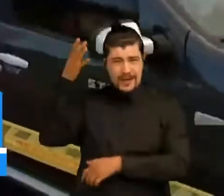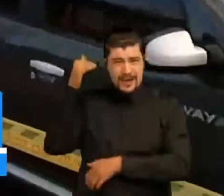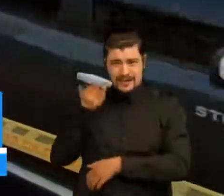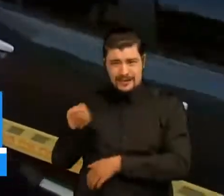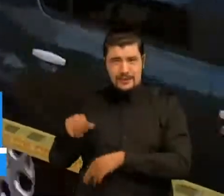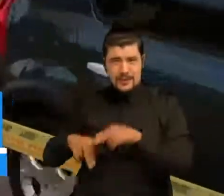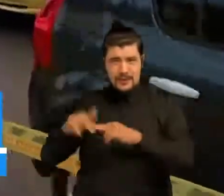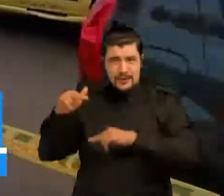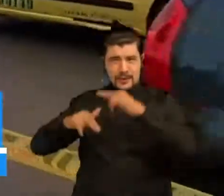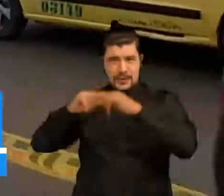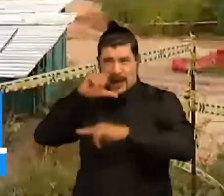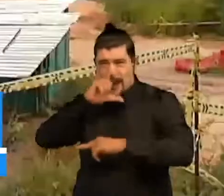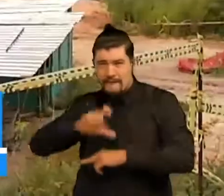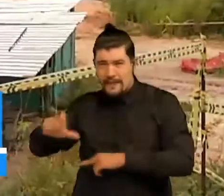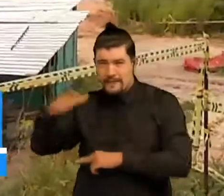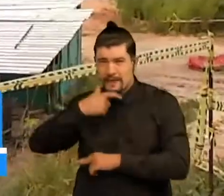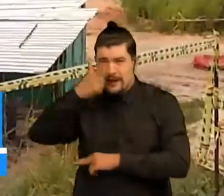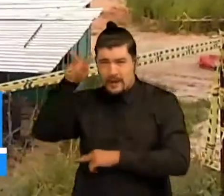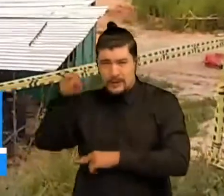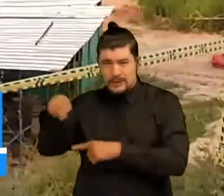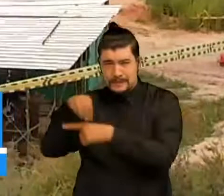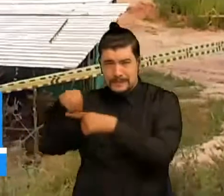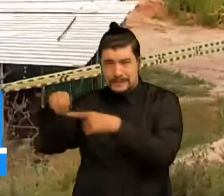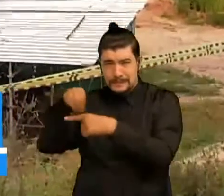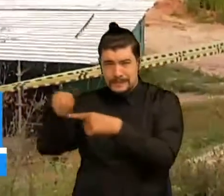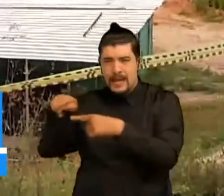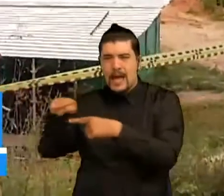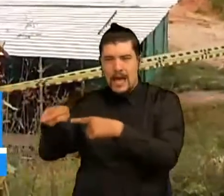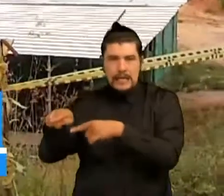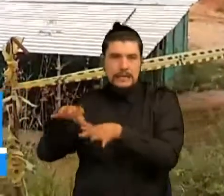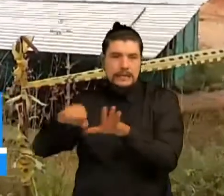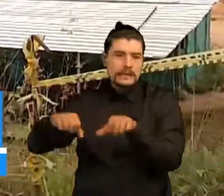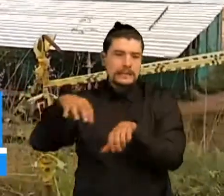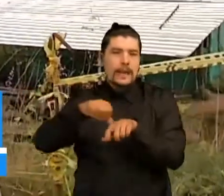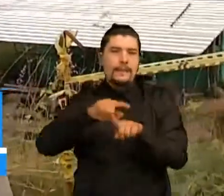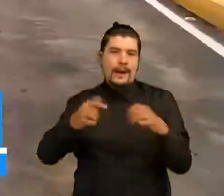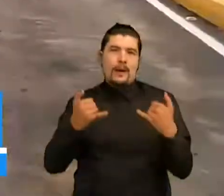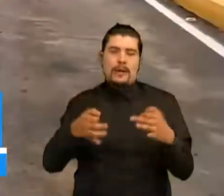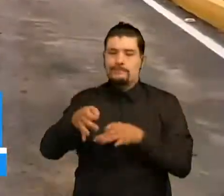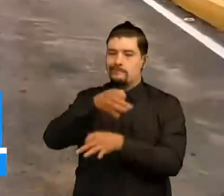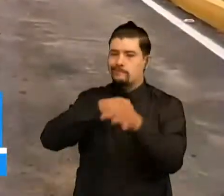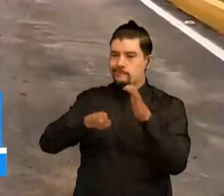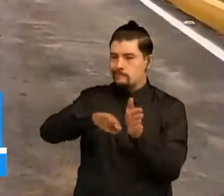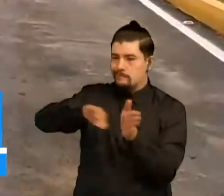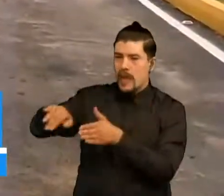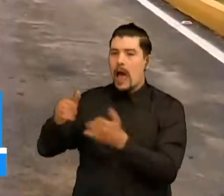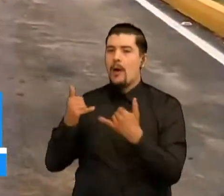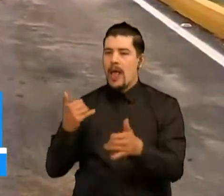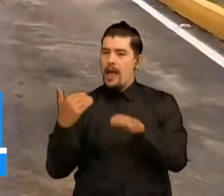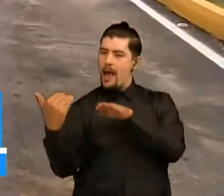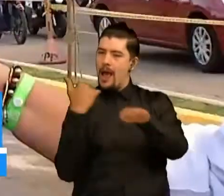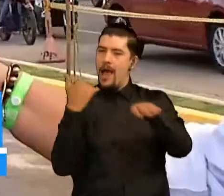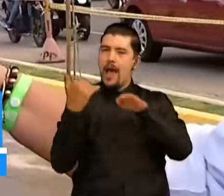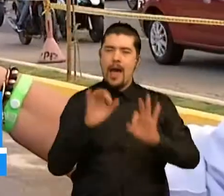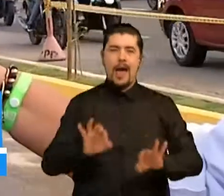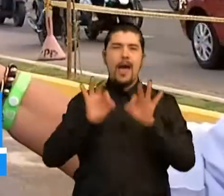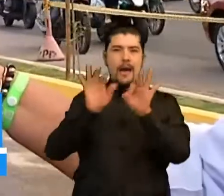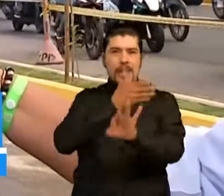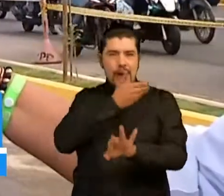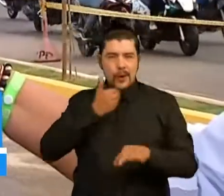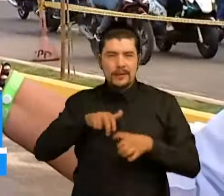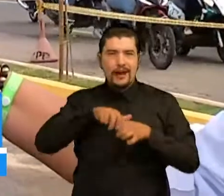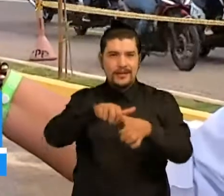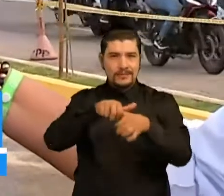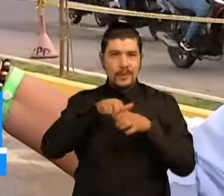la obra fallida que aquí tenemos al lado de metrolínea y por supuesto que nos va a garantizar como decía menos tiempo para llegar hasta nuestros destinos una mejor